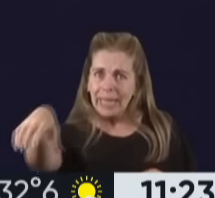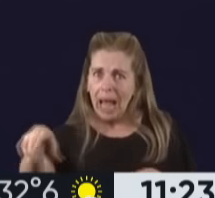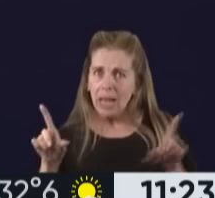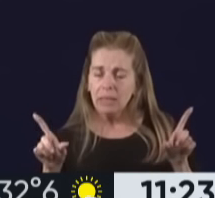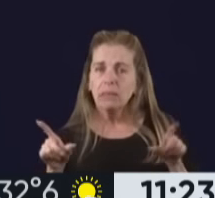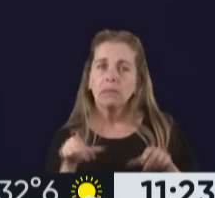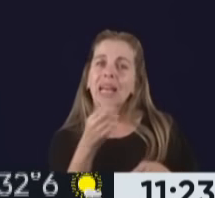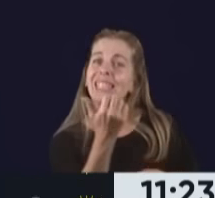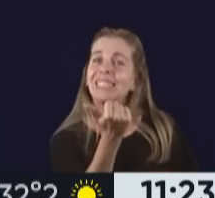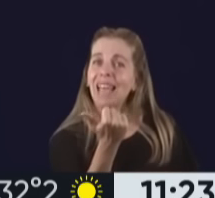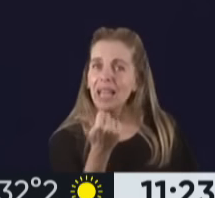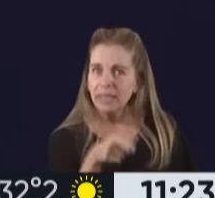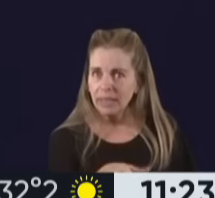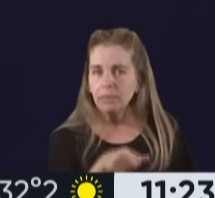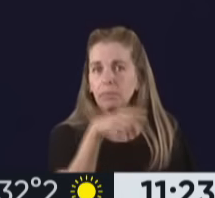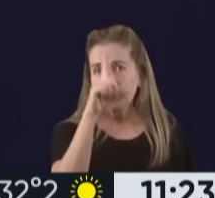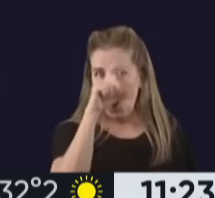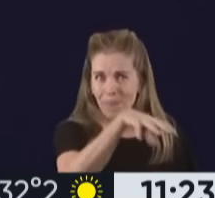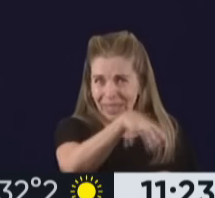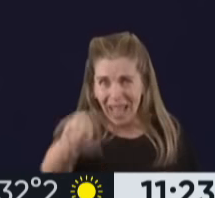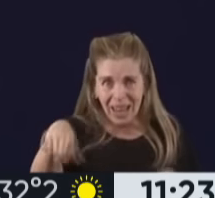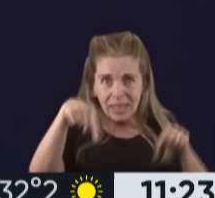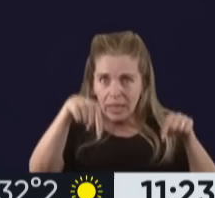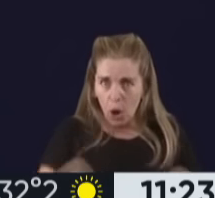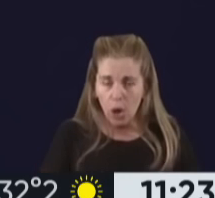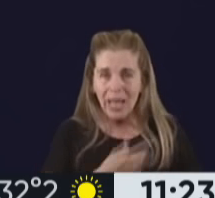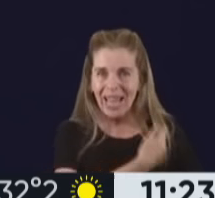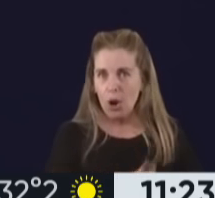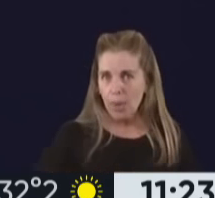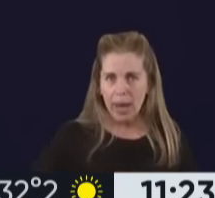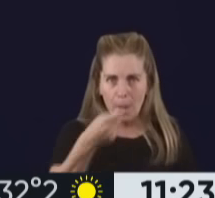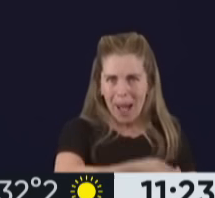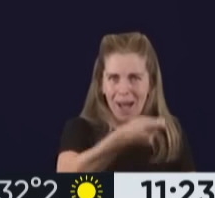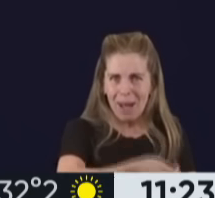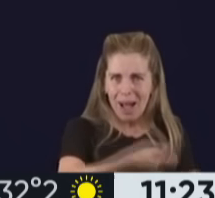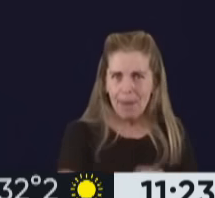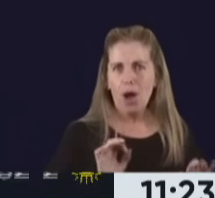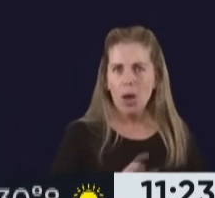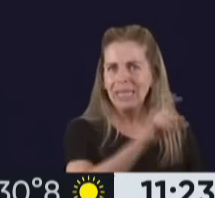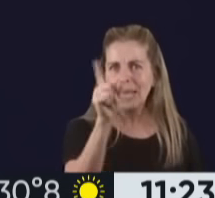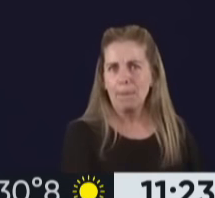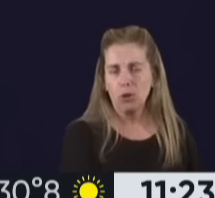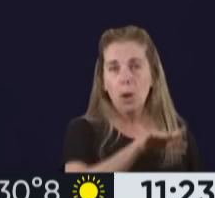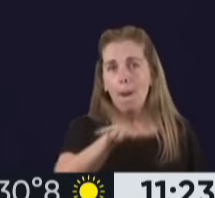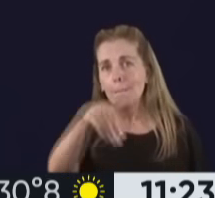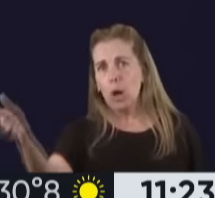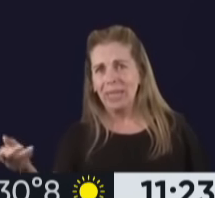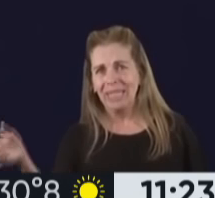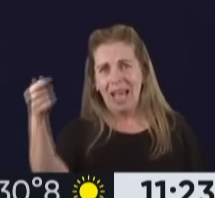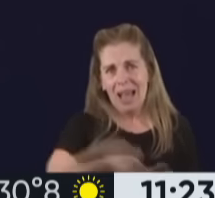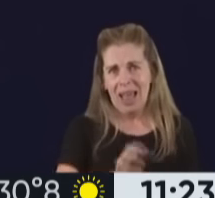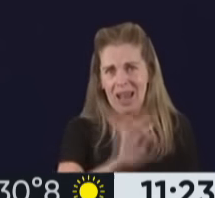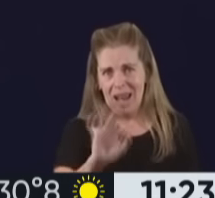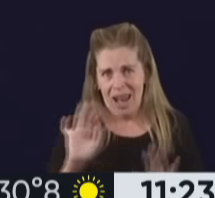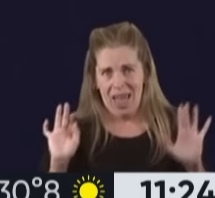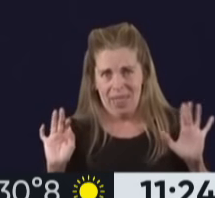compartida, hoy están totalmente financiados por el Estado Nacional. Estos son los hospitales en cuestión, junto con